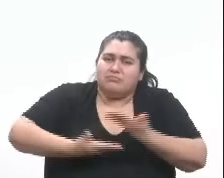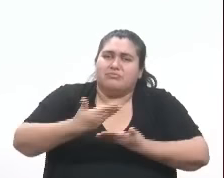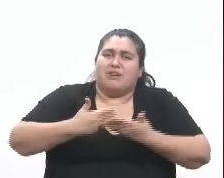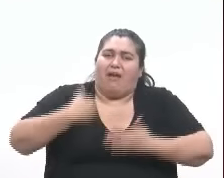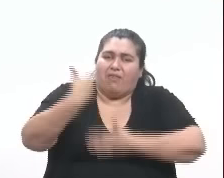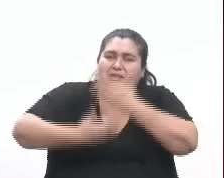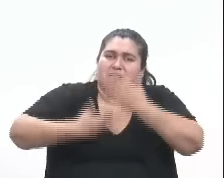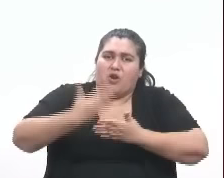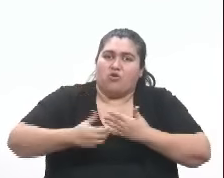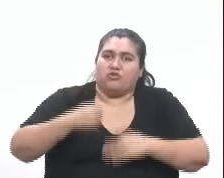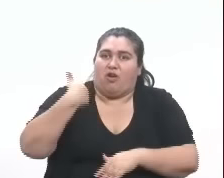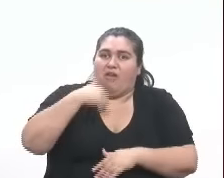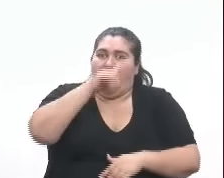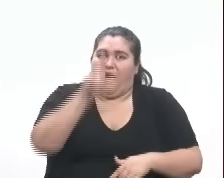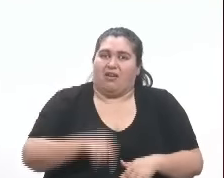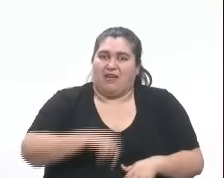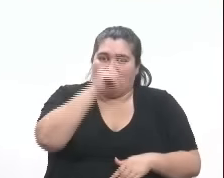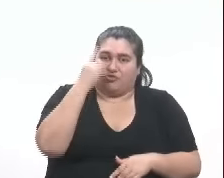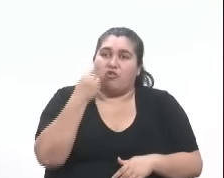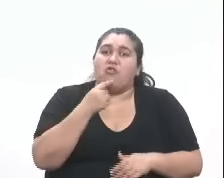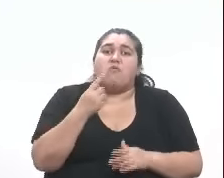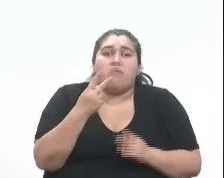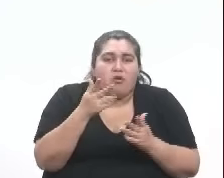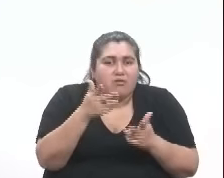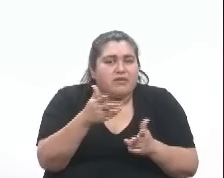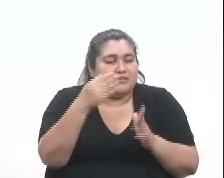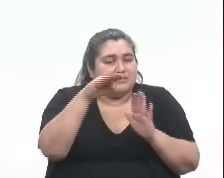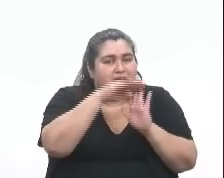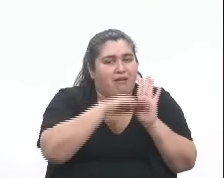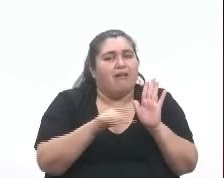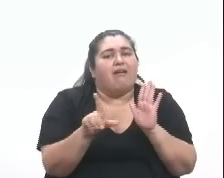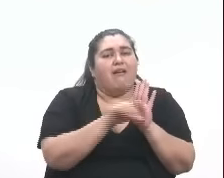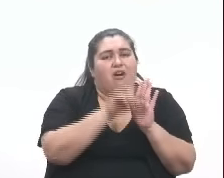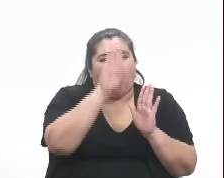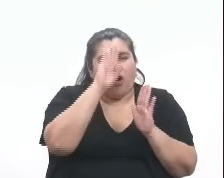social armónico de la nación, como establece la Constitución.